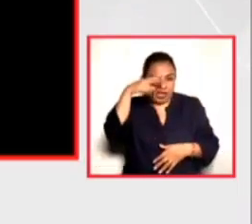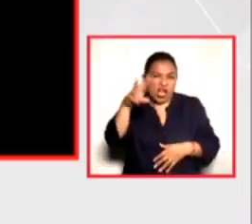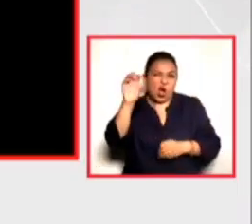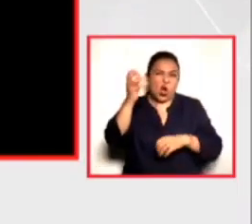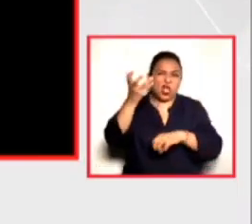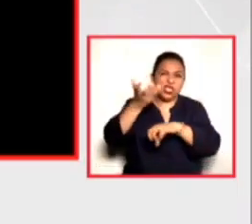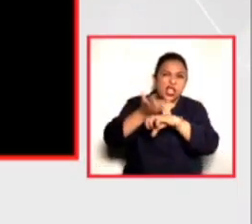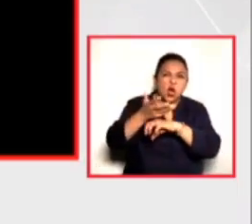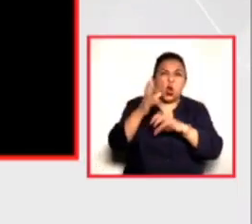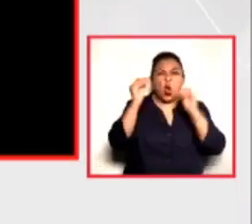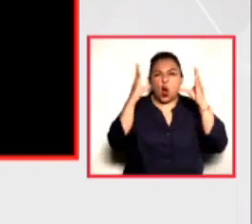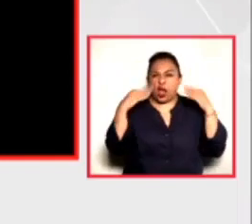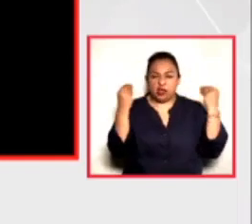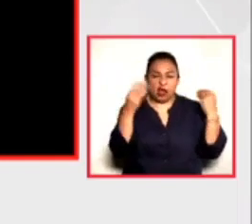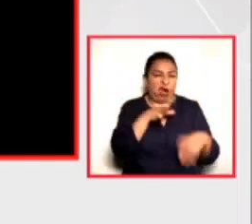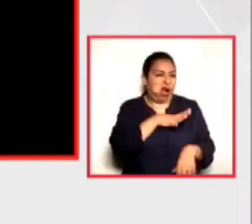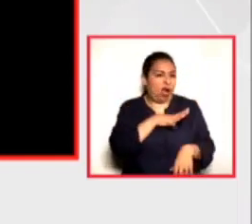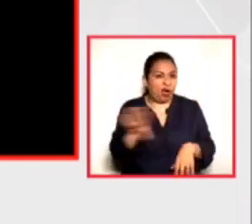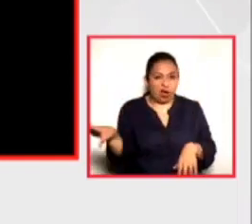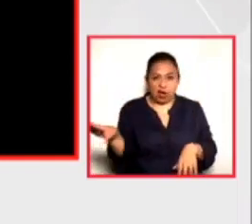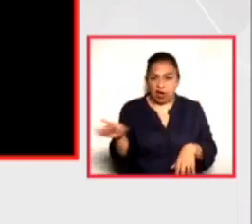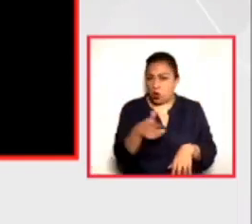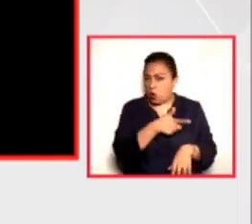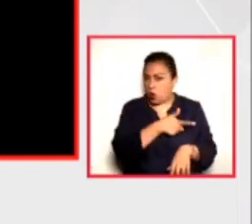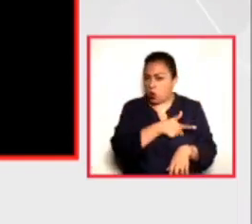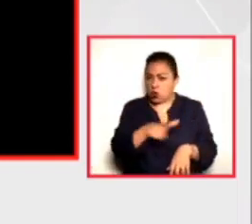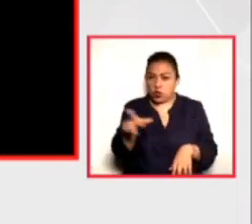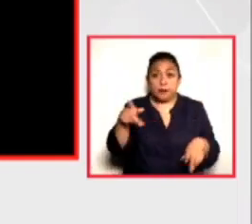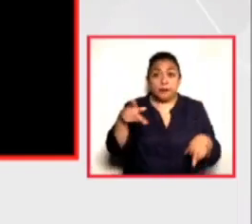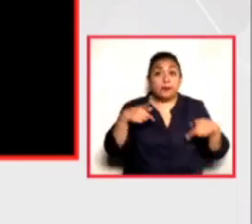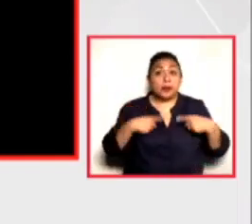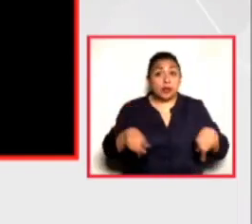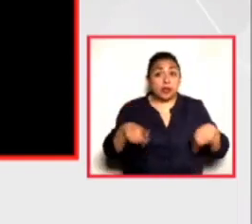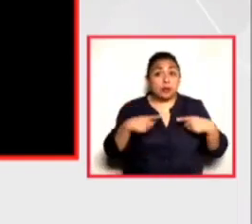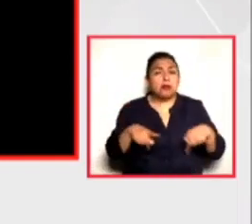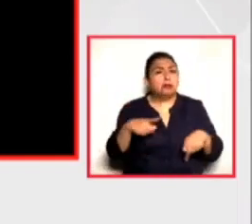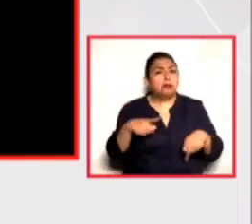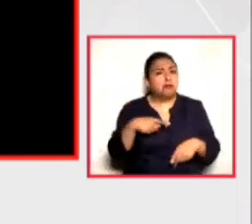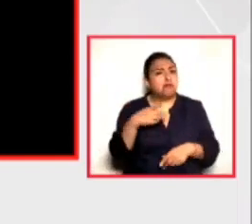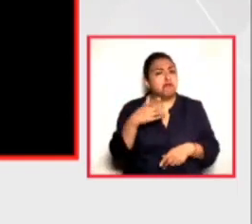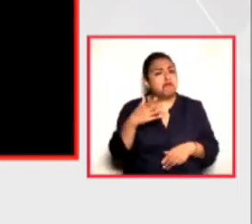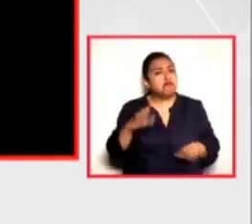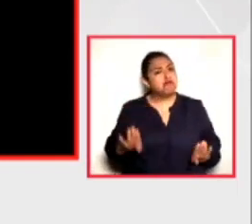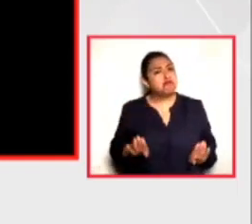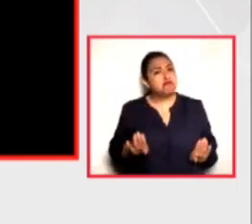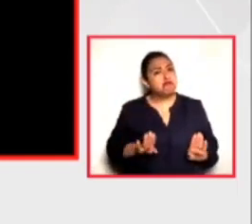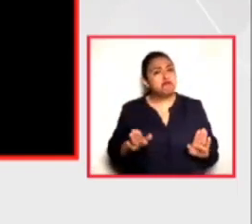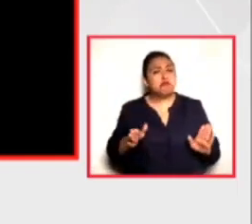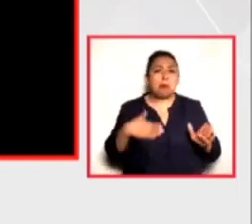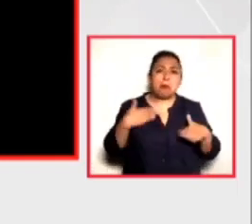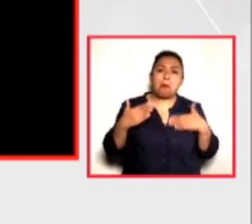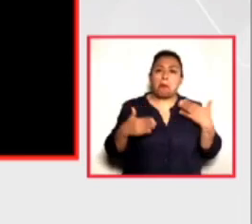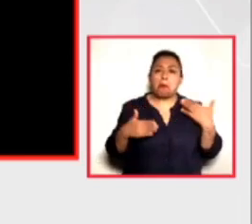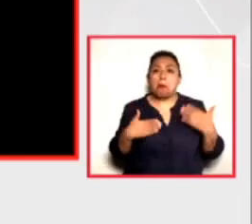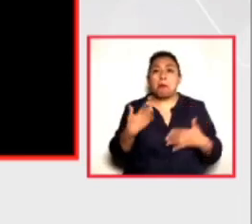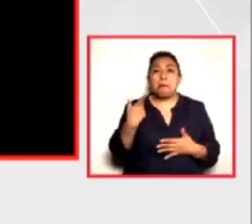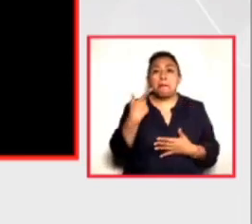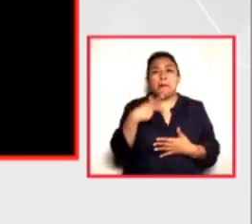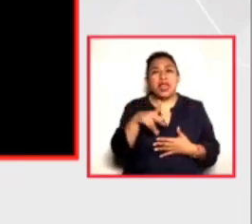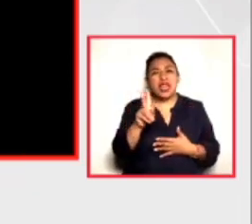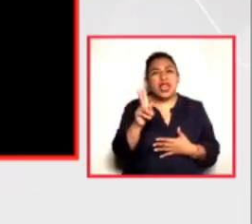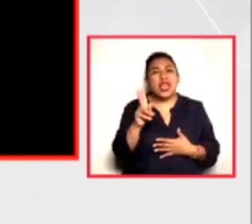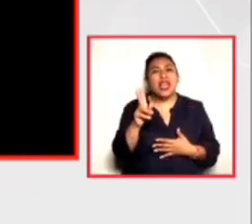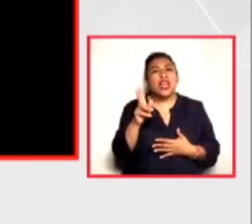holandés. Son muy gente muy agradable, pero se les ha tomado las